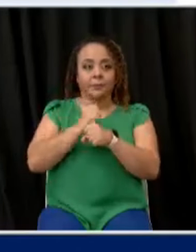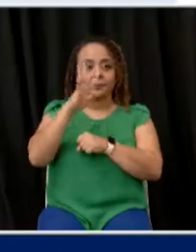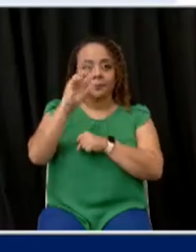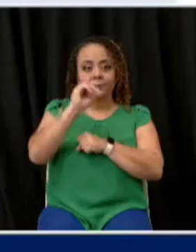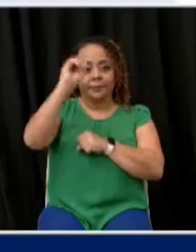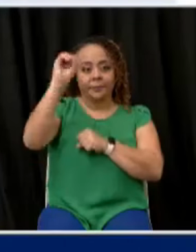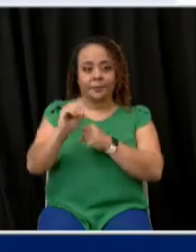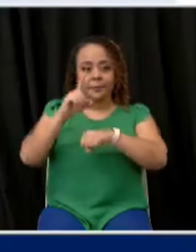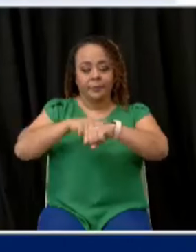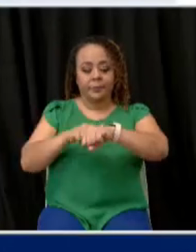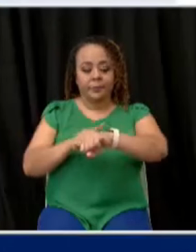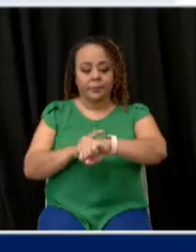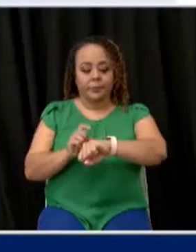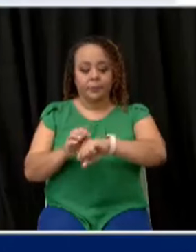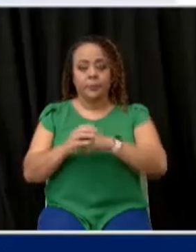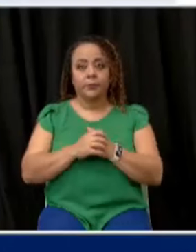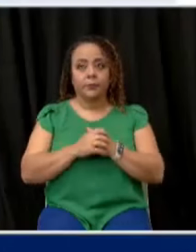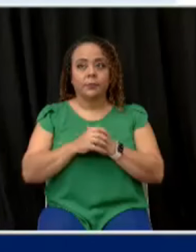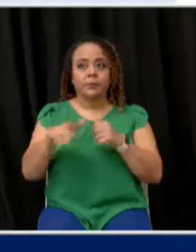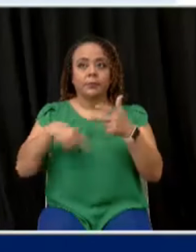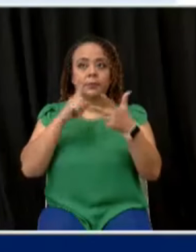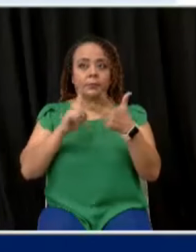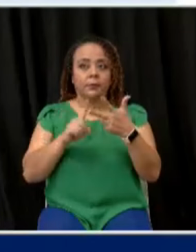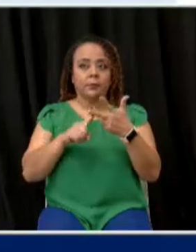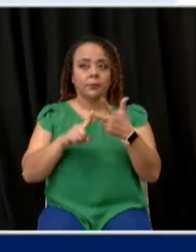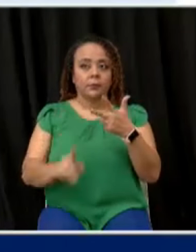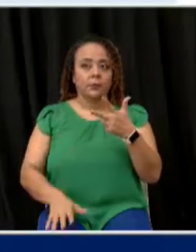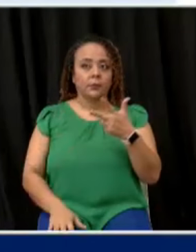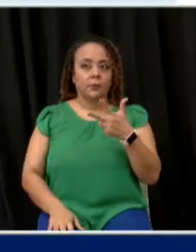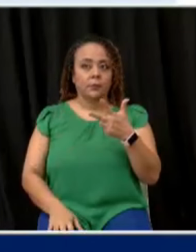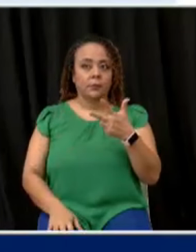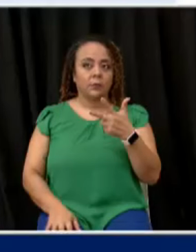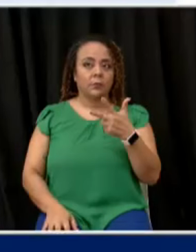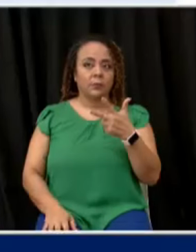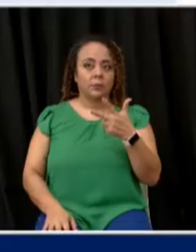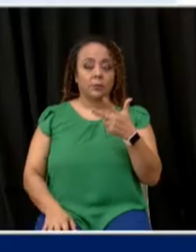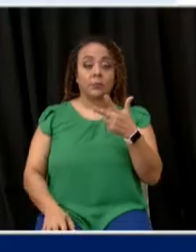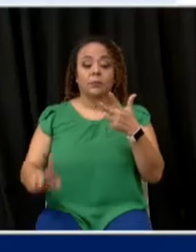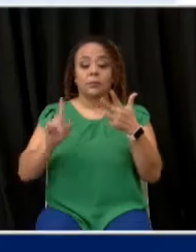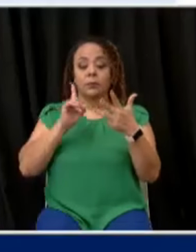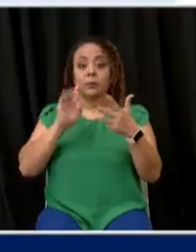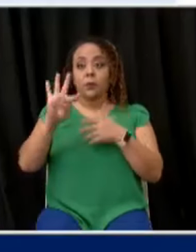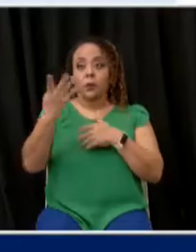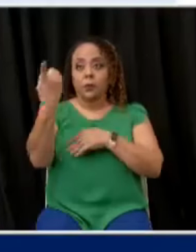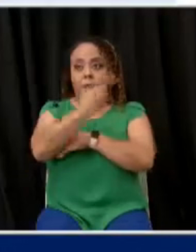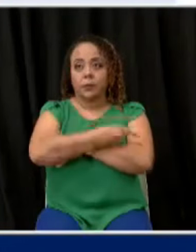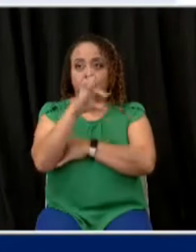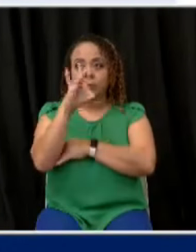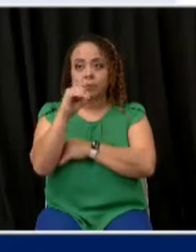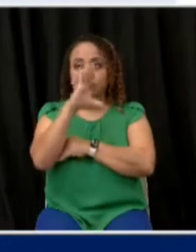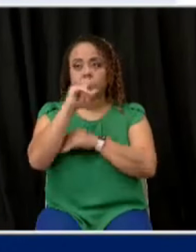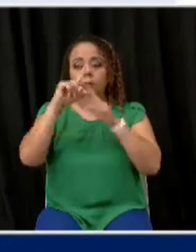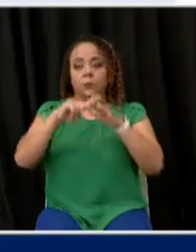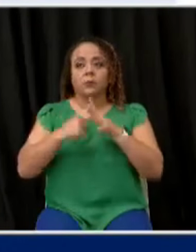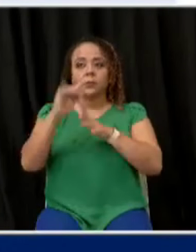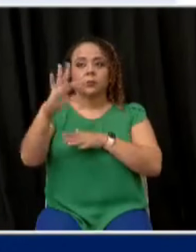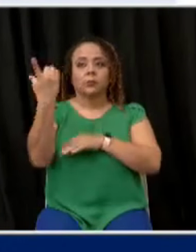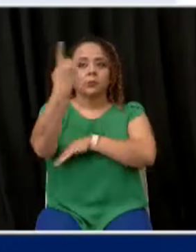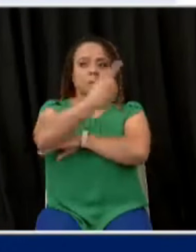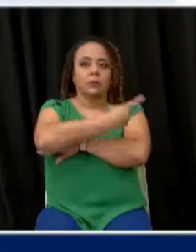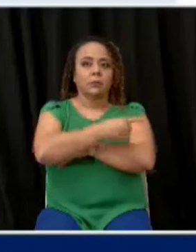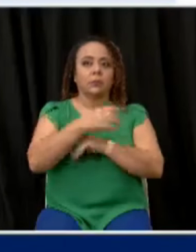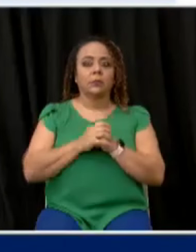40% de ese tiempo. El tercer día que trabaje el 60%, el cuarto día el 80%, y hasta a partir del quinto día ya